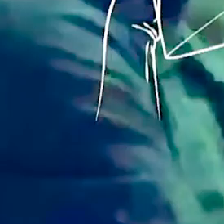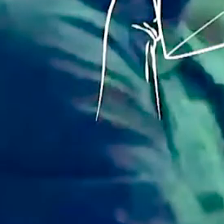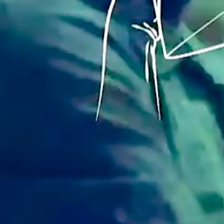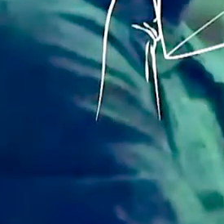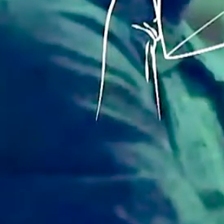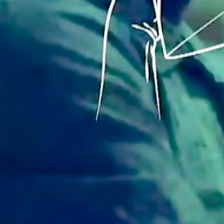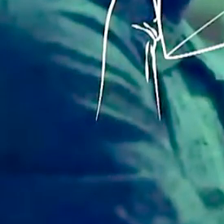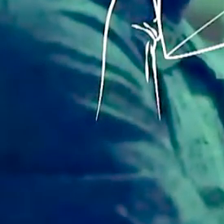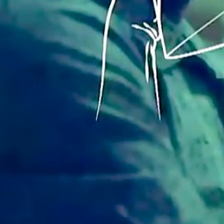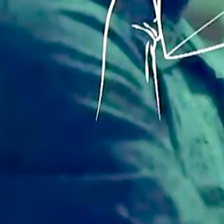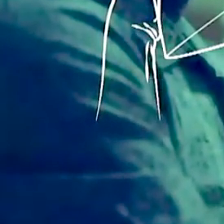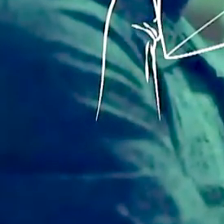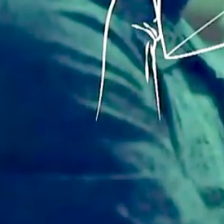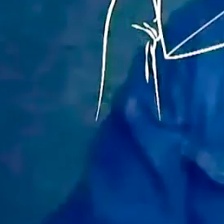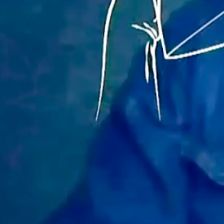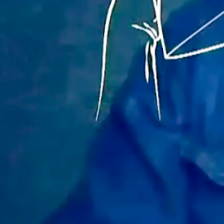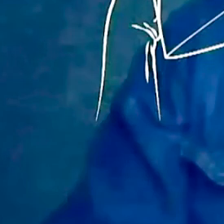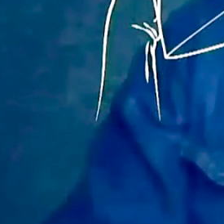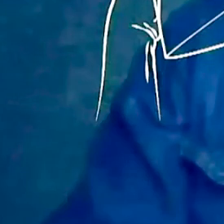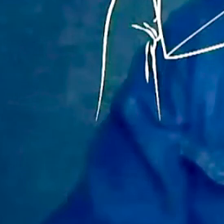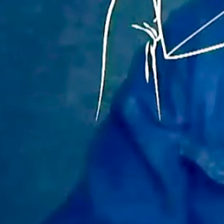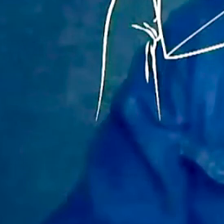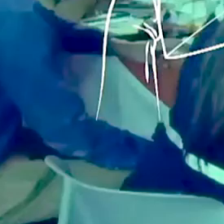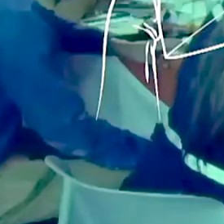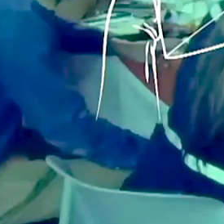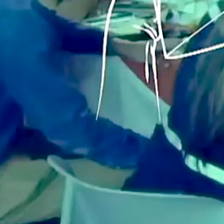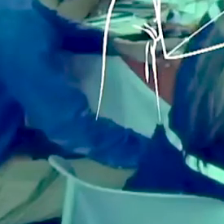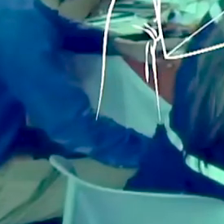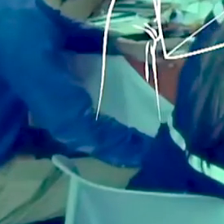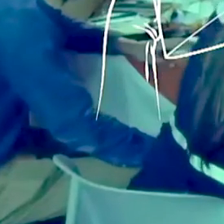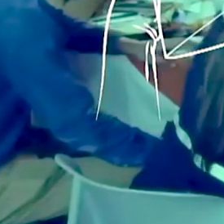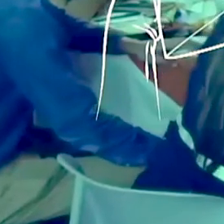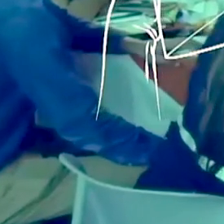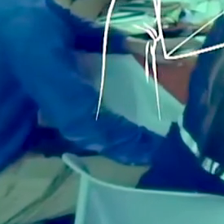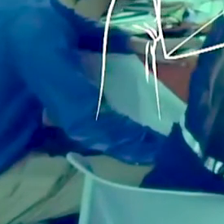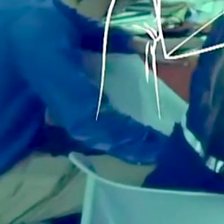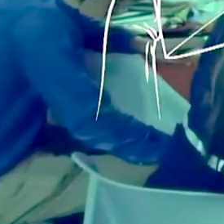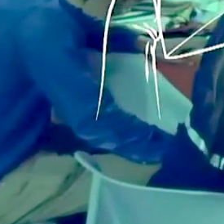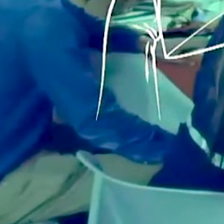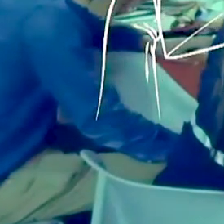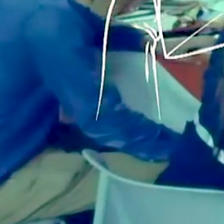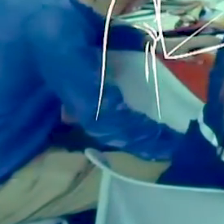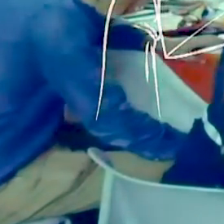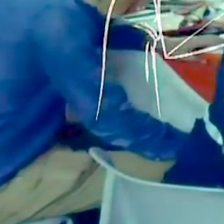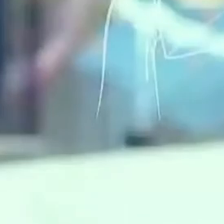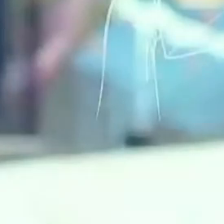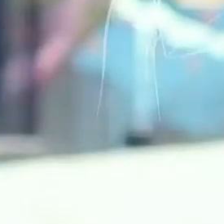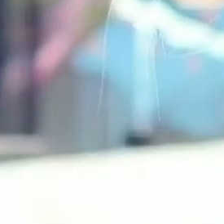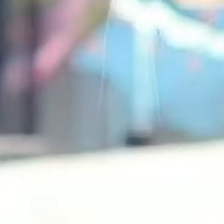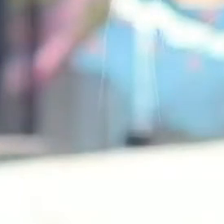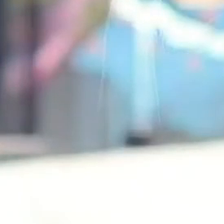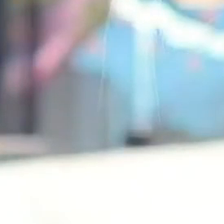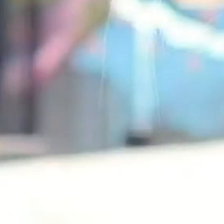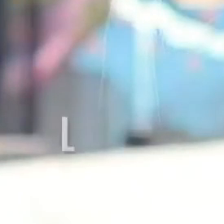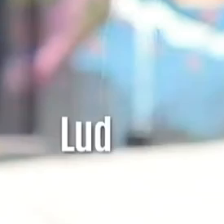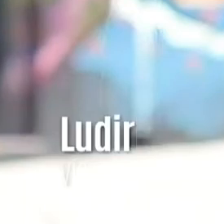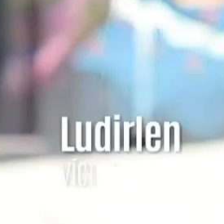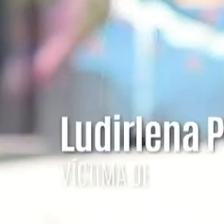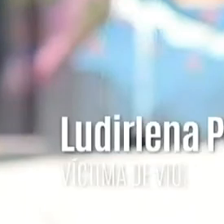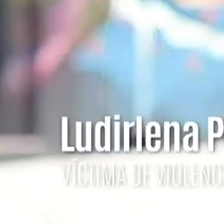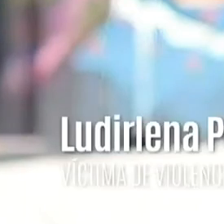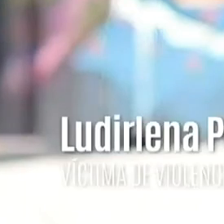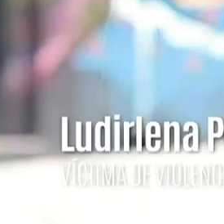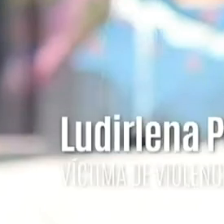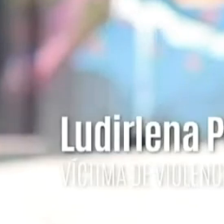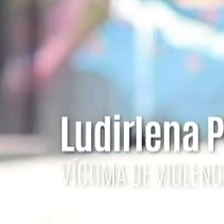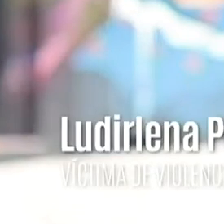750 solicitudes de inclusión de registro realizadas por víctimas en espera de rendir declaración. La Procuraduría, que también ha estado muy